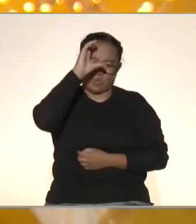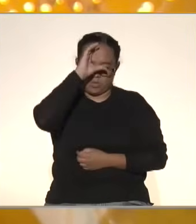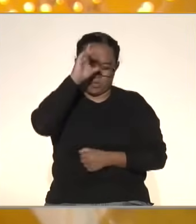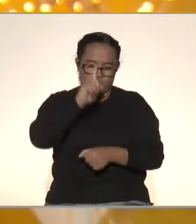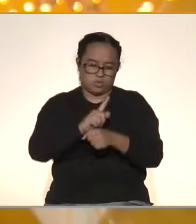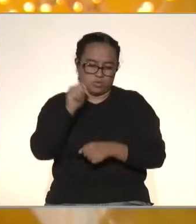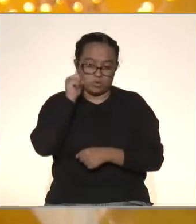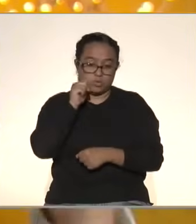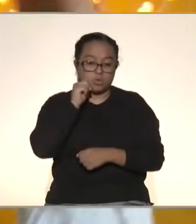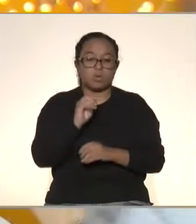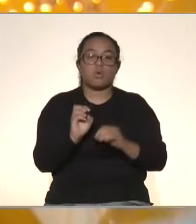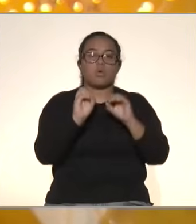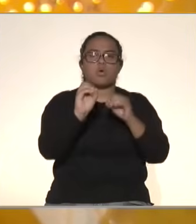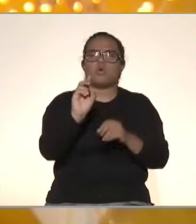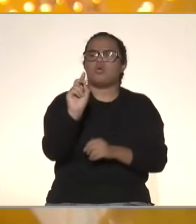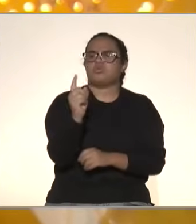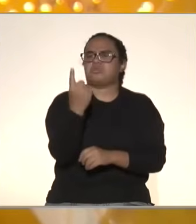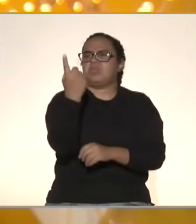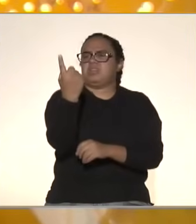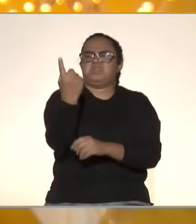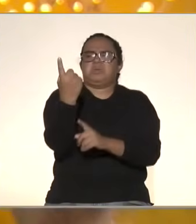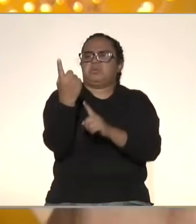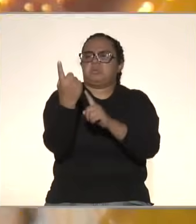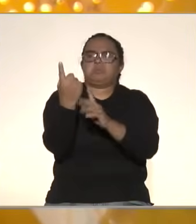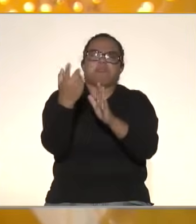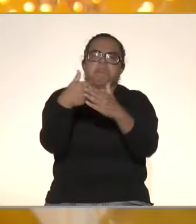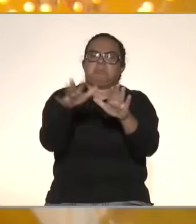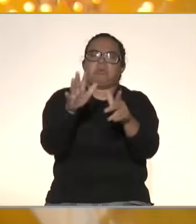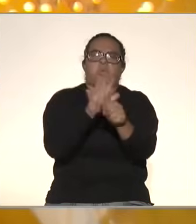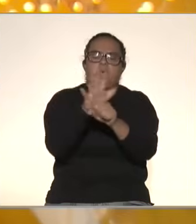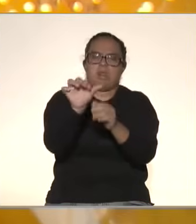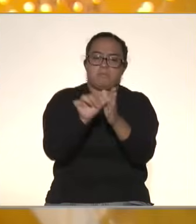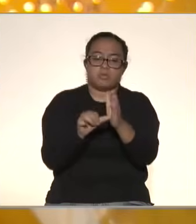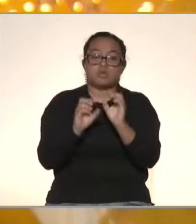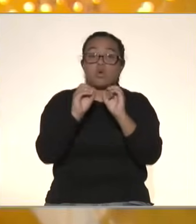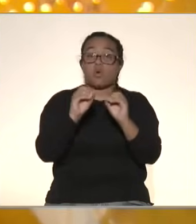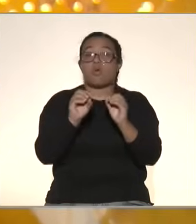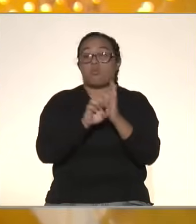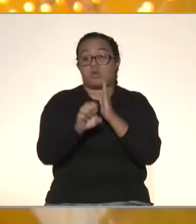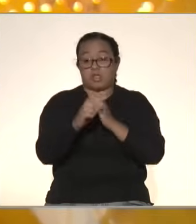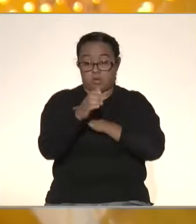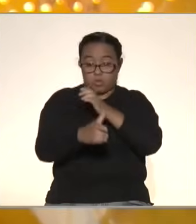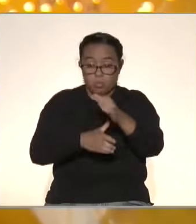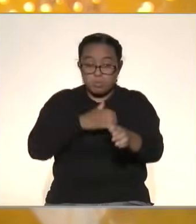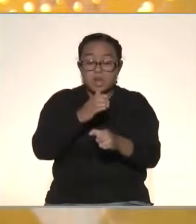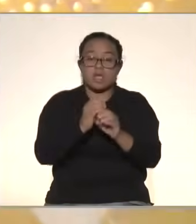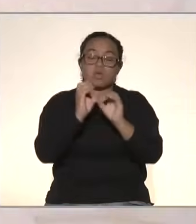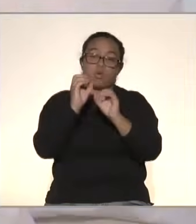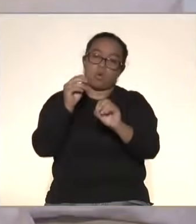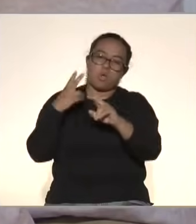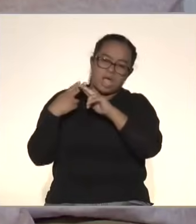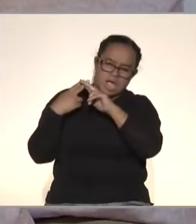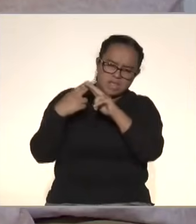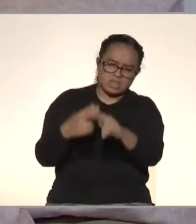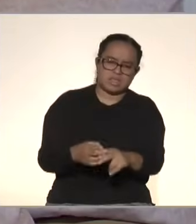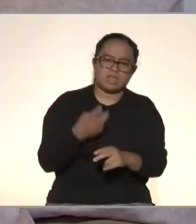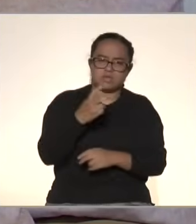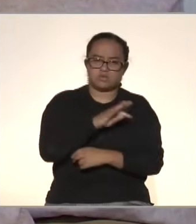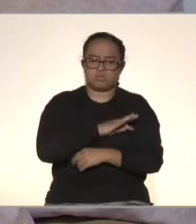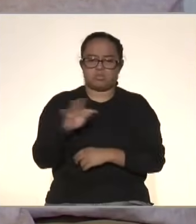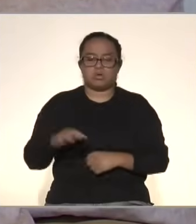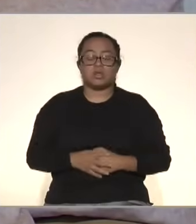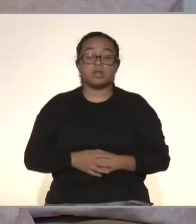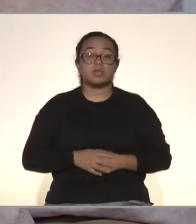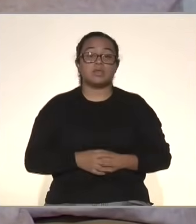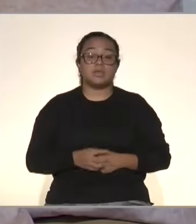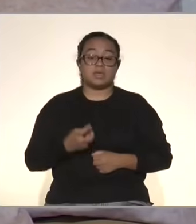o sea el 31 de cualquier mes, o bien el cumpleaños, por ejemplo, o algún aniversario. Arteterapia